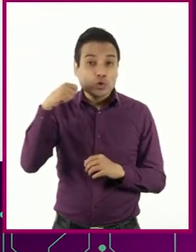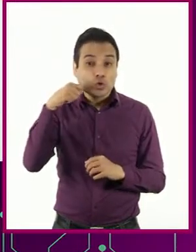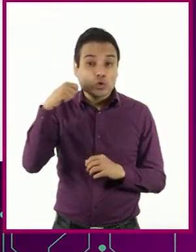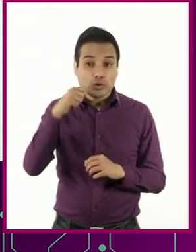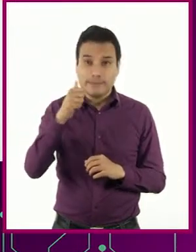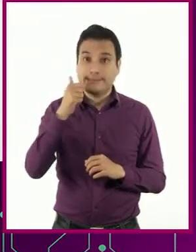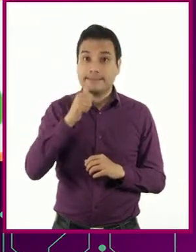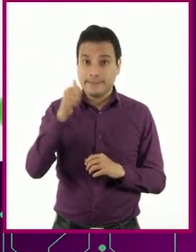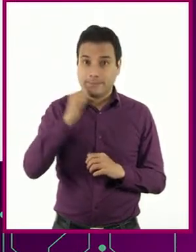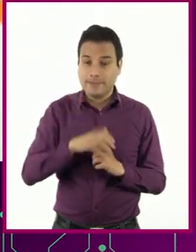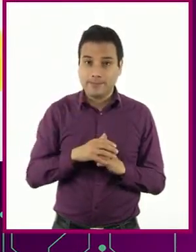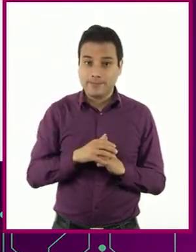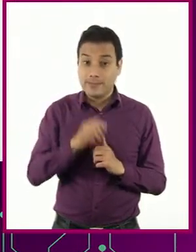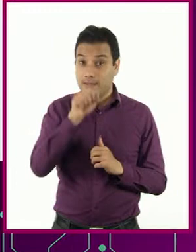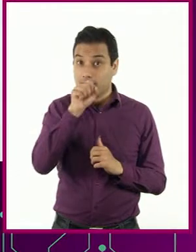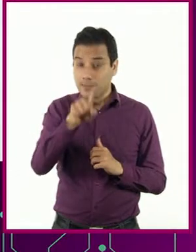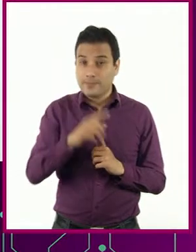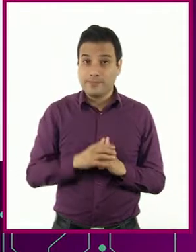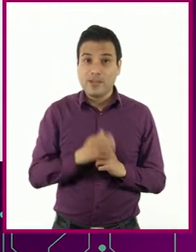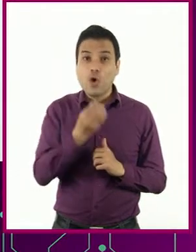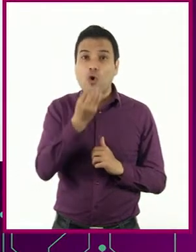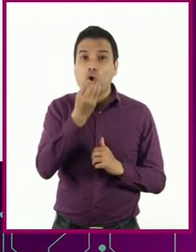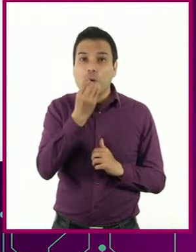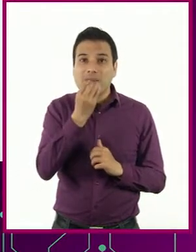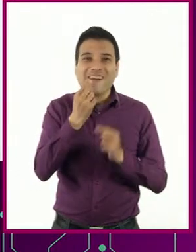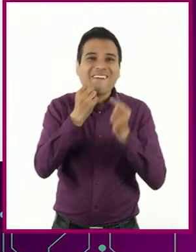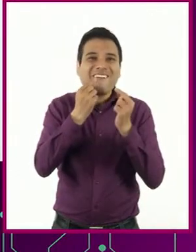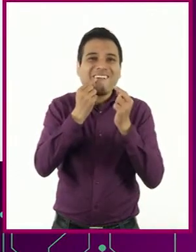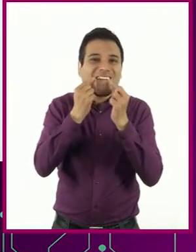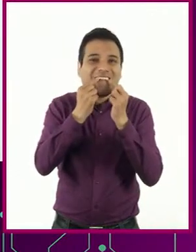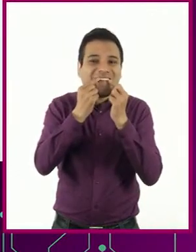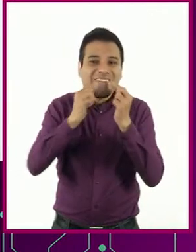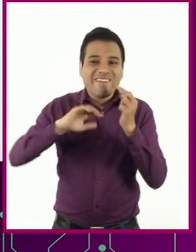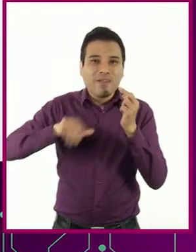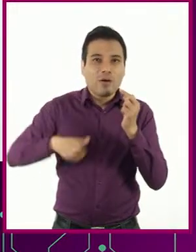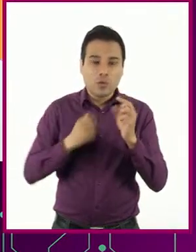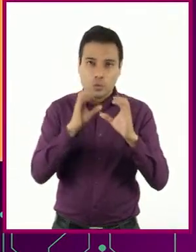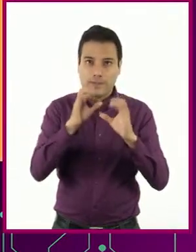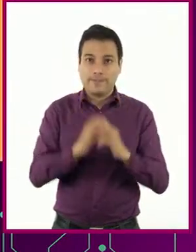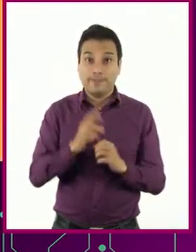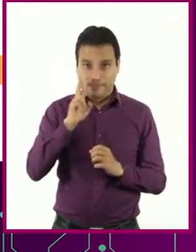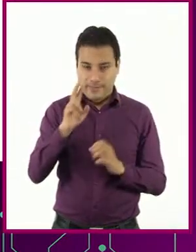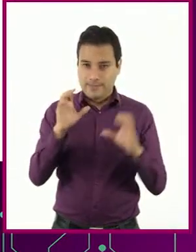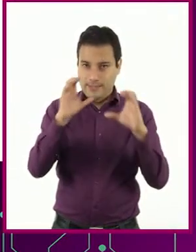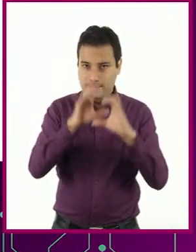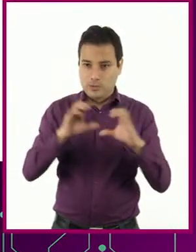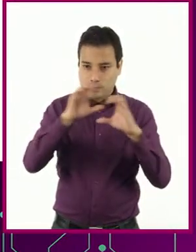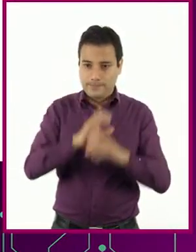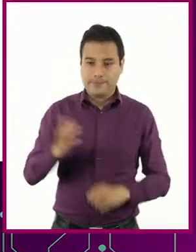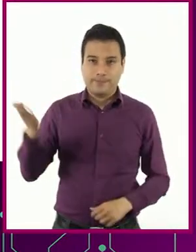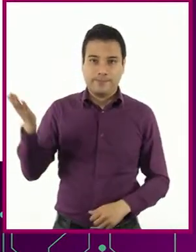comida y evitar la acumulación de residuos. Acompáñenos tú a disfrutar de la siguiente coreografía.